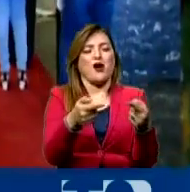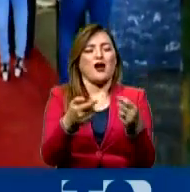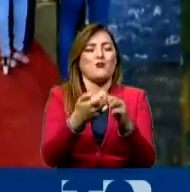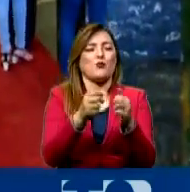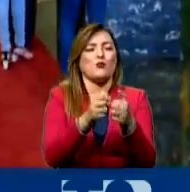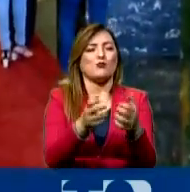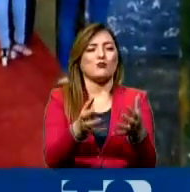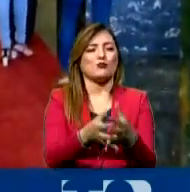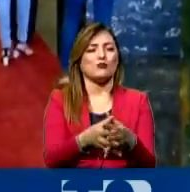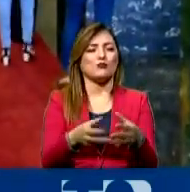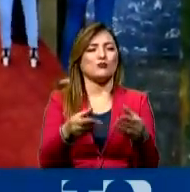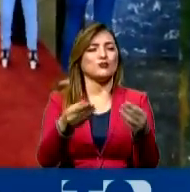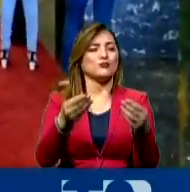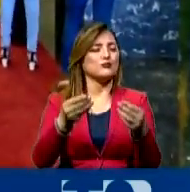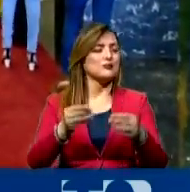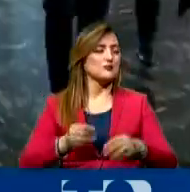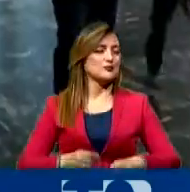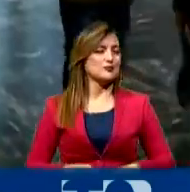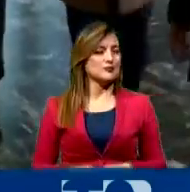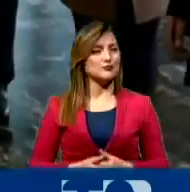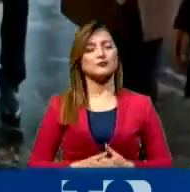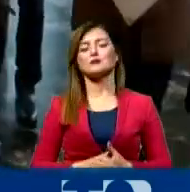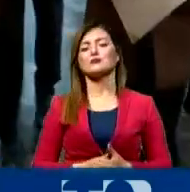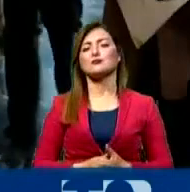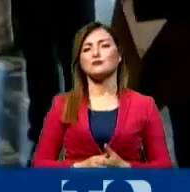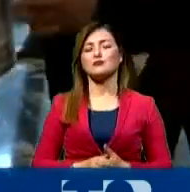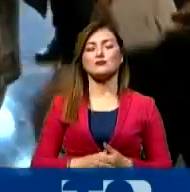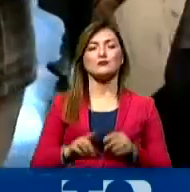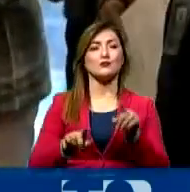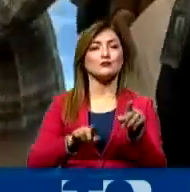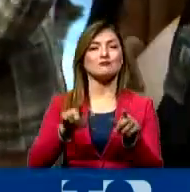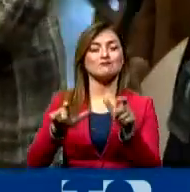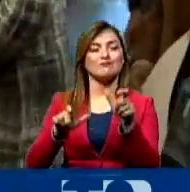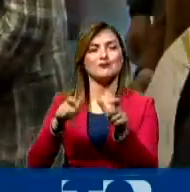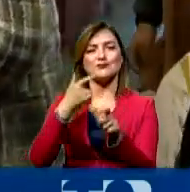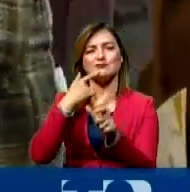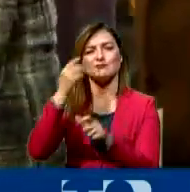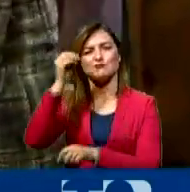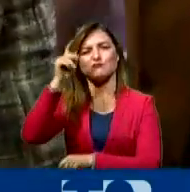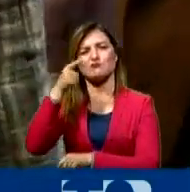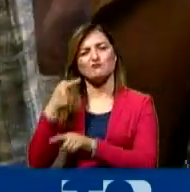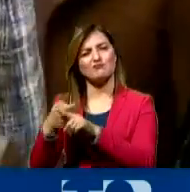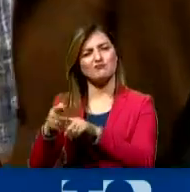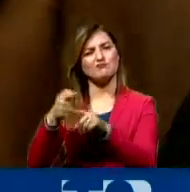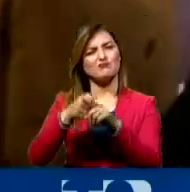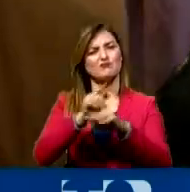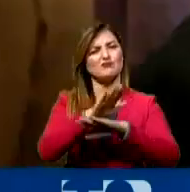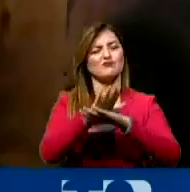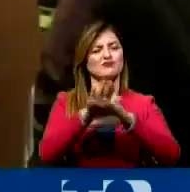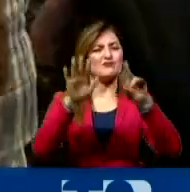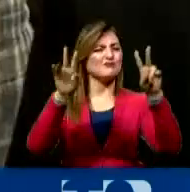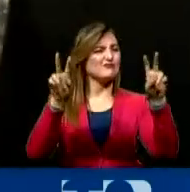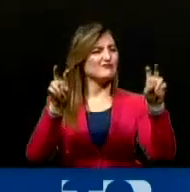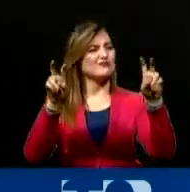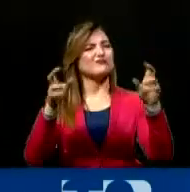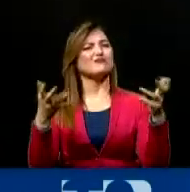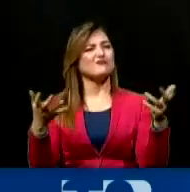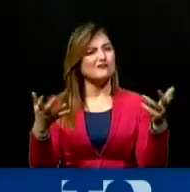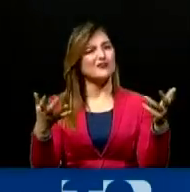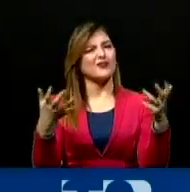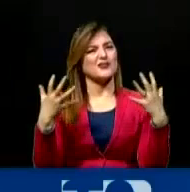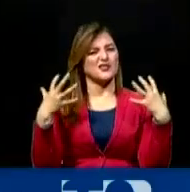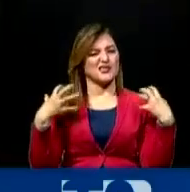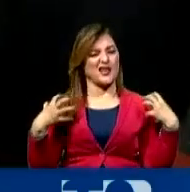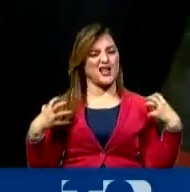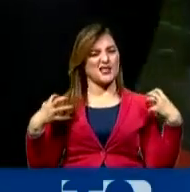democrático. Claro está, hay muchas voces que insistentemente frente a esta relación tensa,